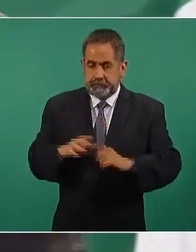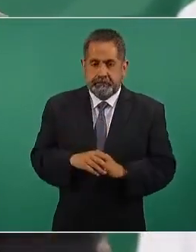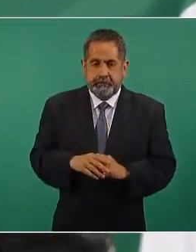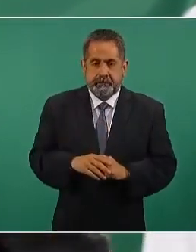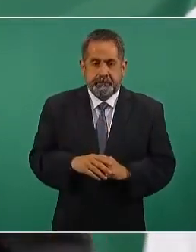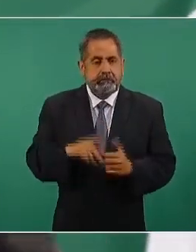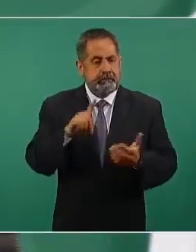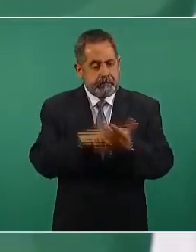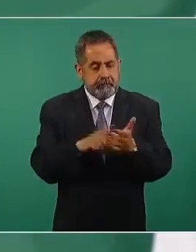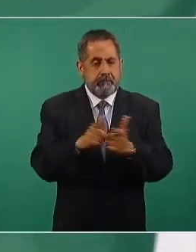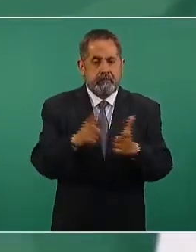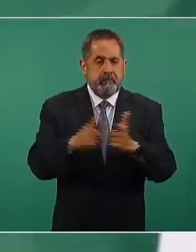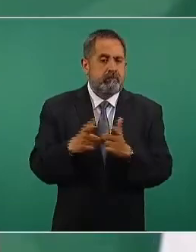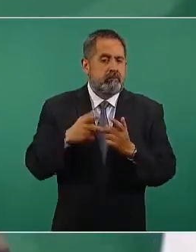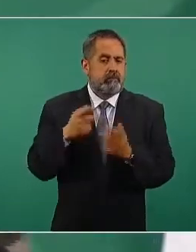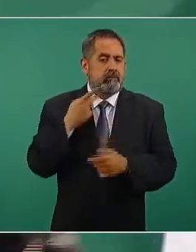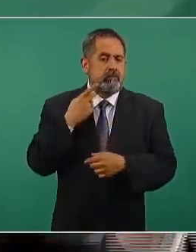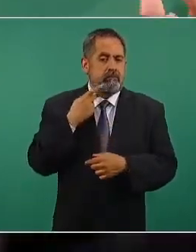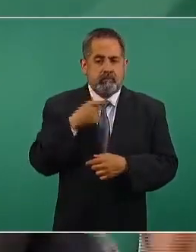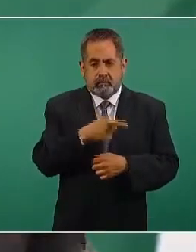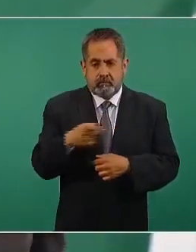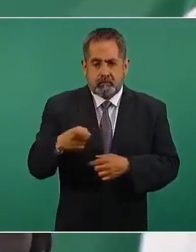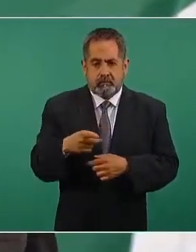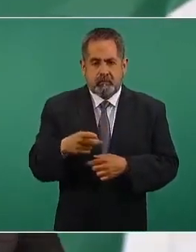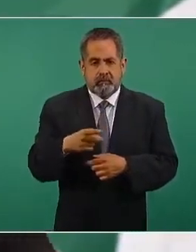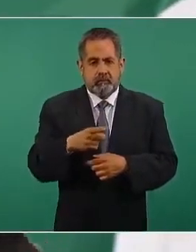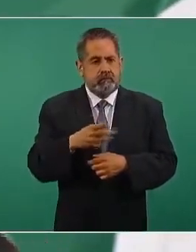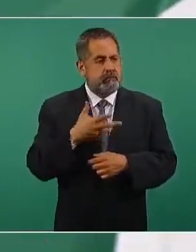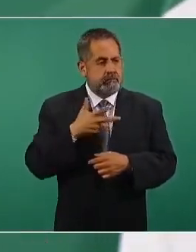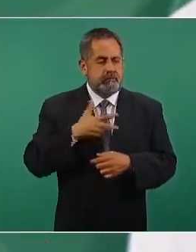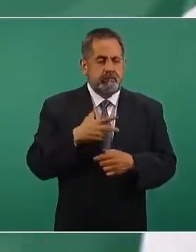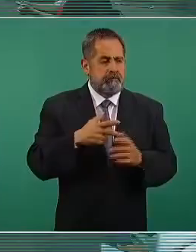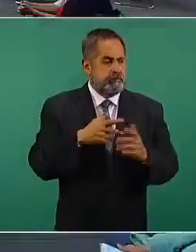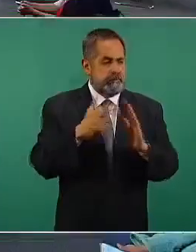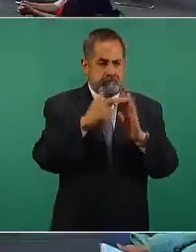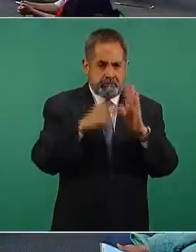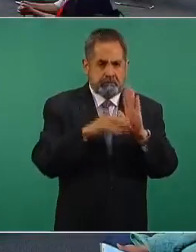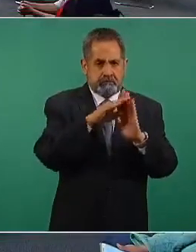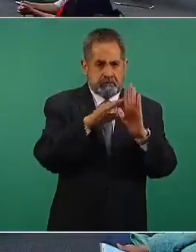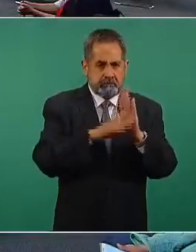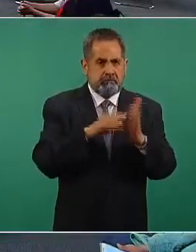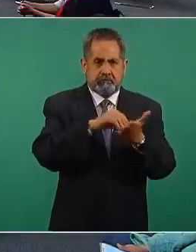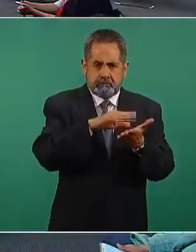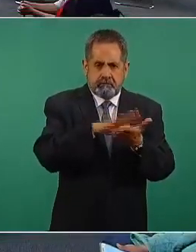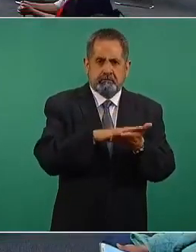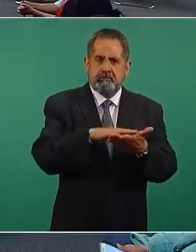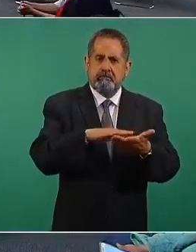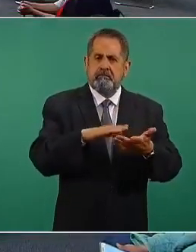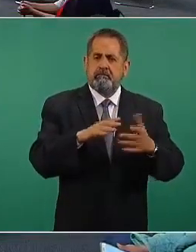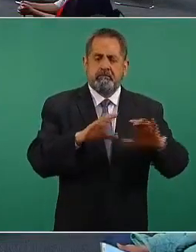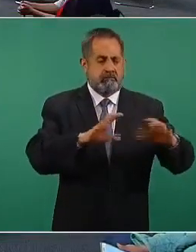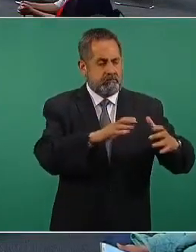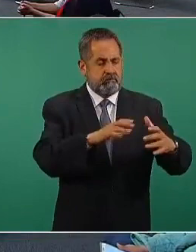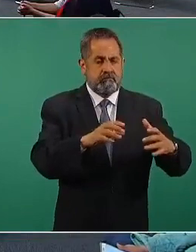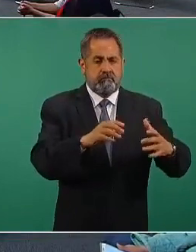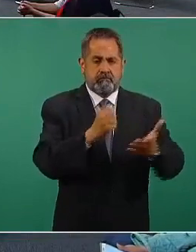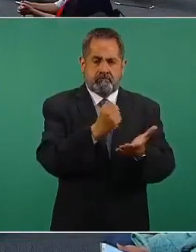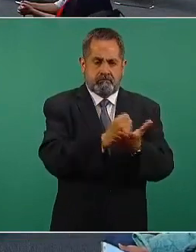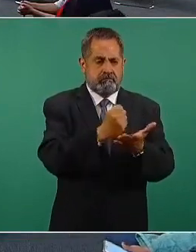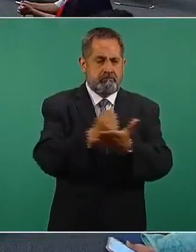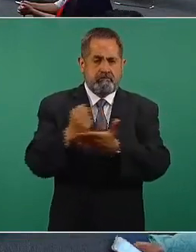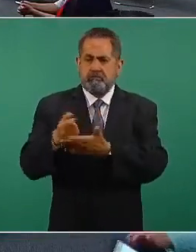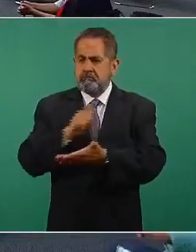Pues los partidos tienen dirección, están constituidos de